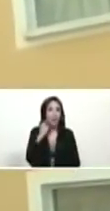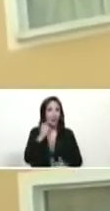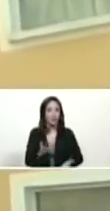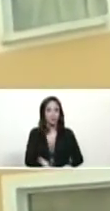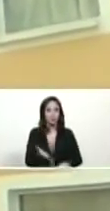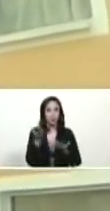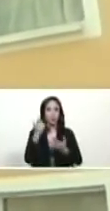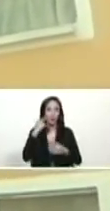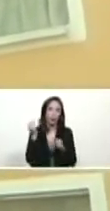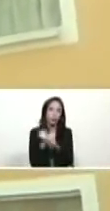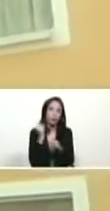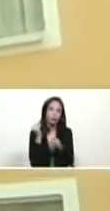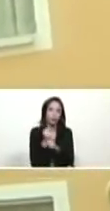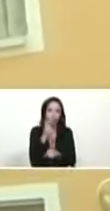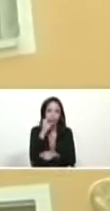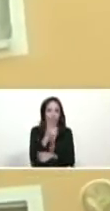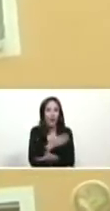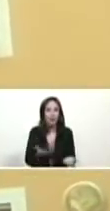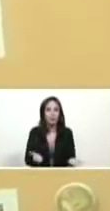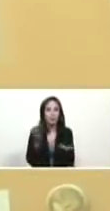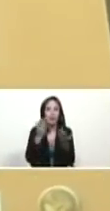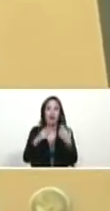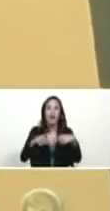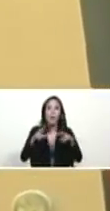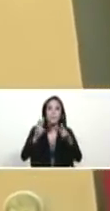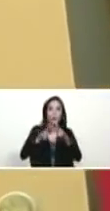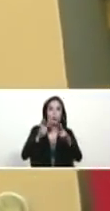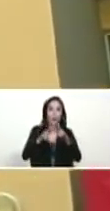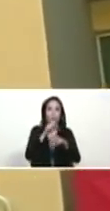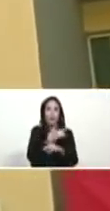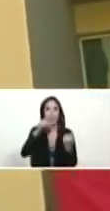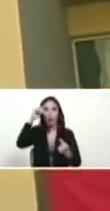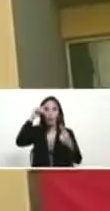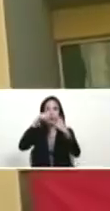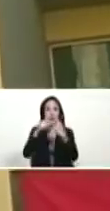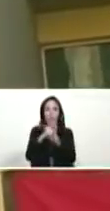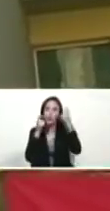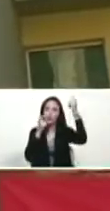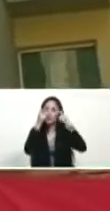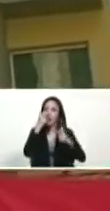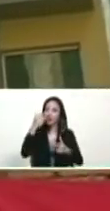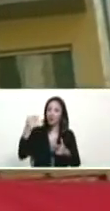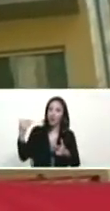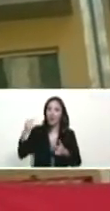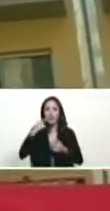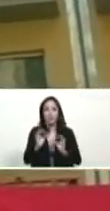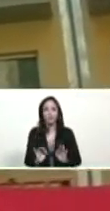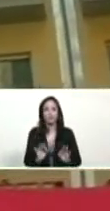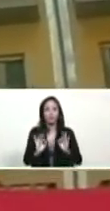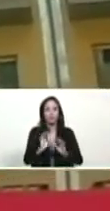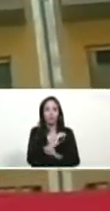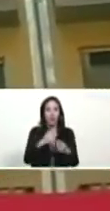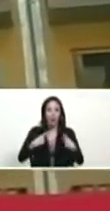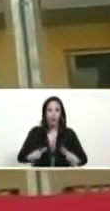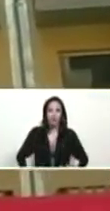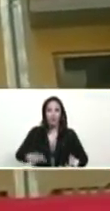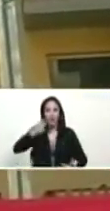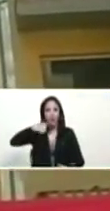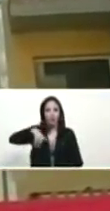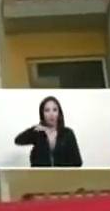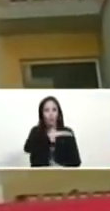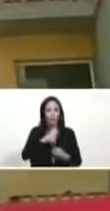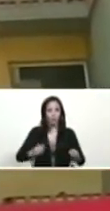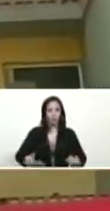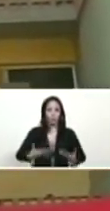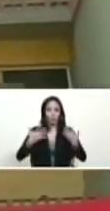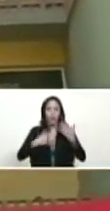urbanismo construido por la misión Vivienda, sueño de nuestro comandante Chávez, dignificando la vida de nuestro pueblo y